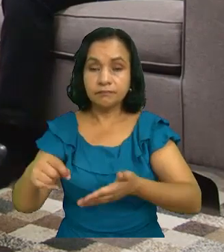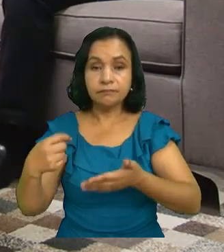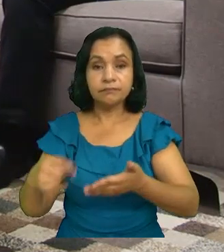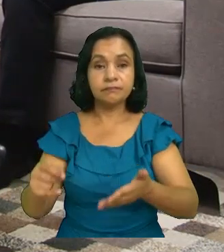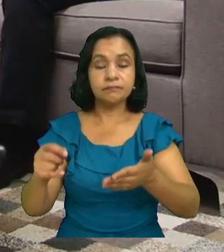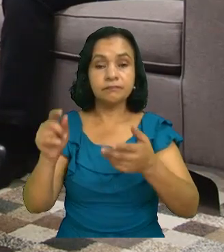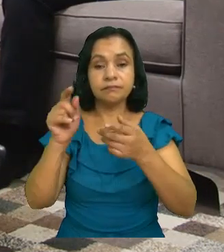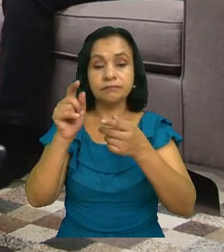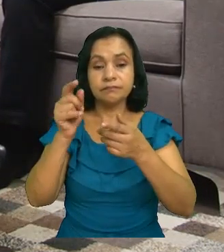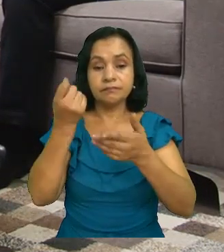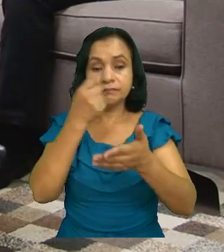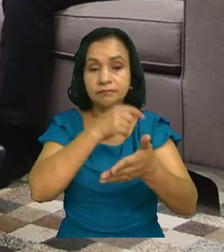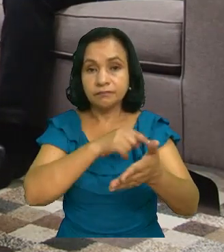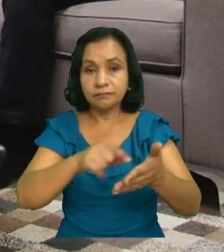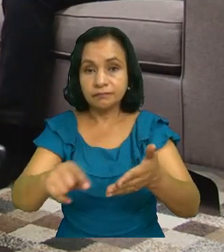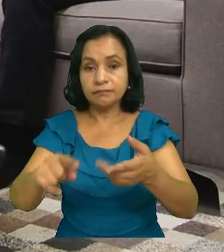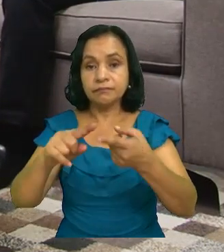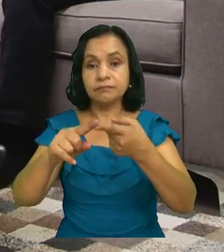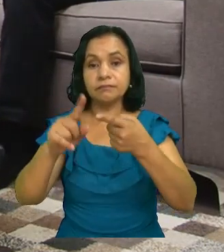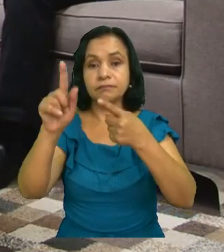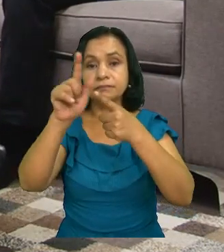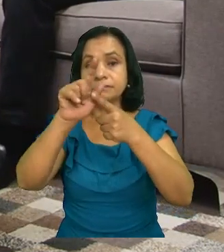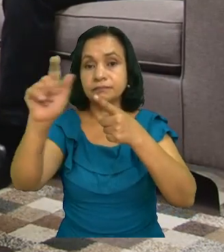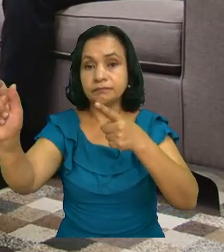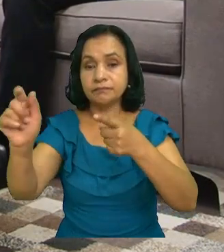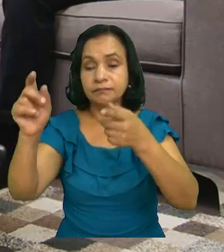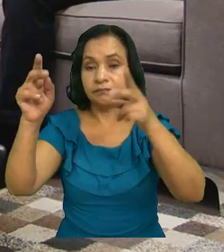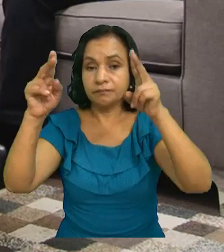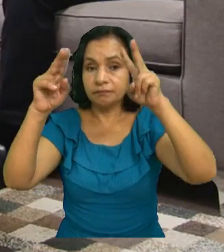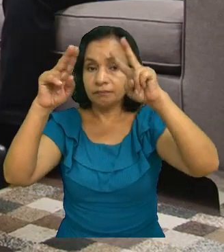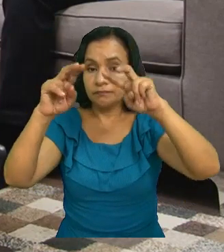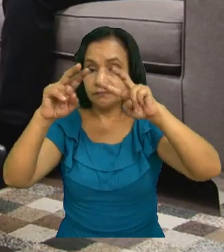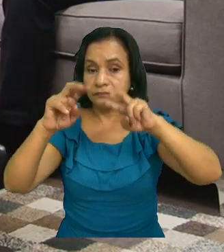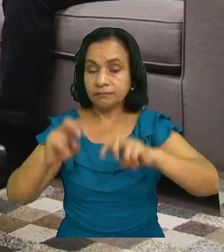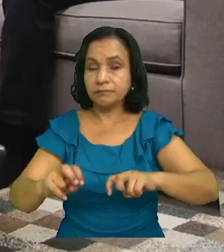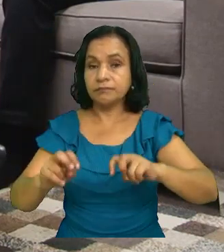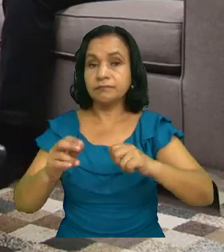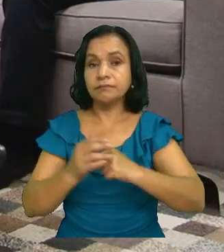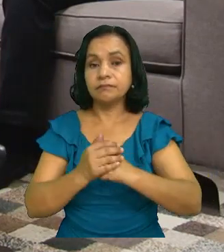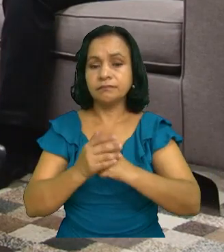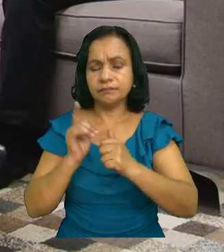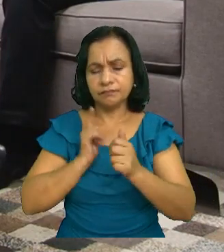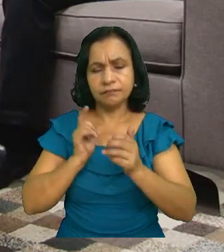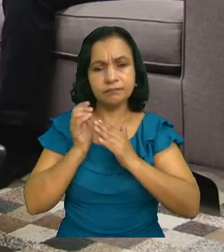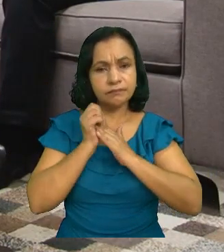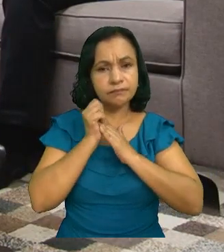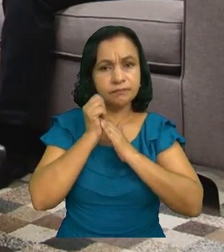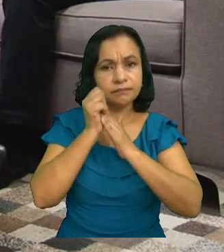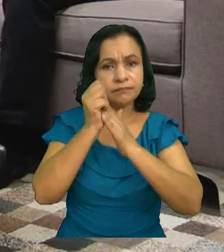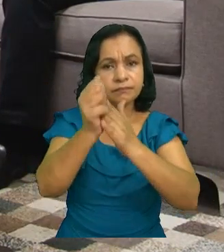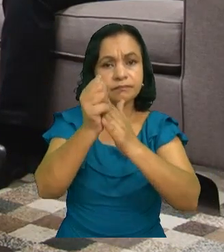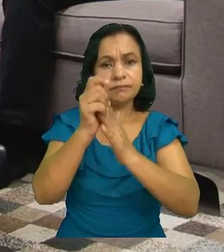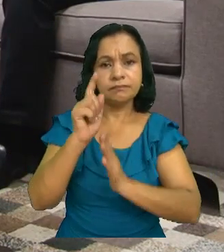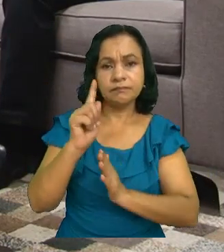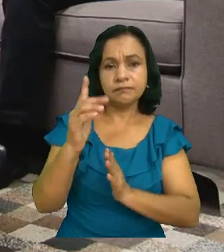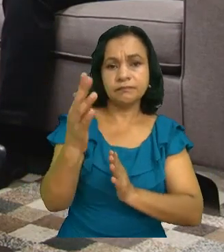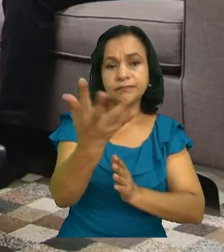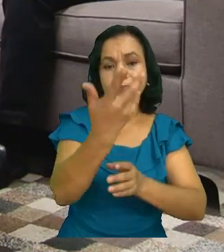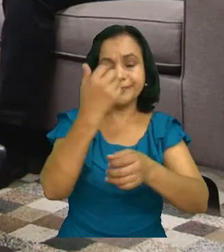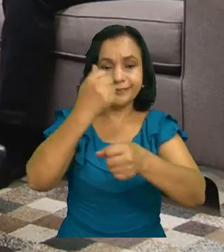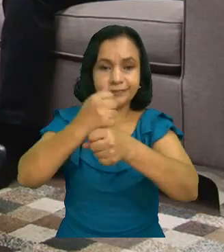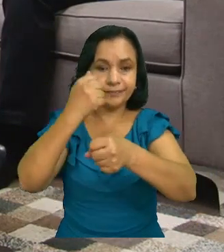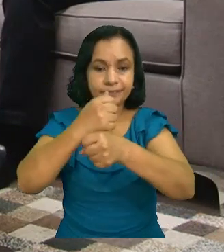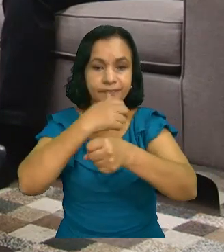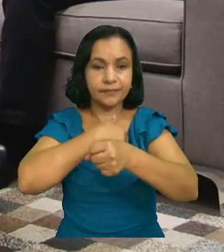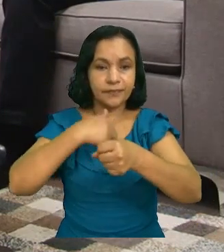cada mes, de tal manera que nosotros tenemos un seguimiento permanente de todas las obras que se están